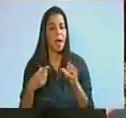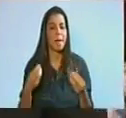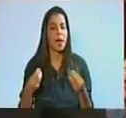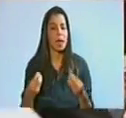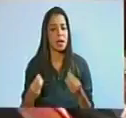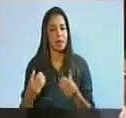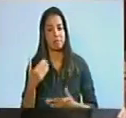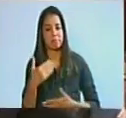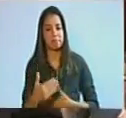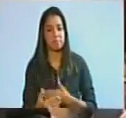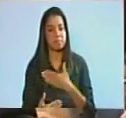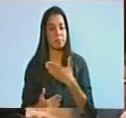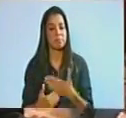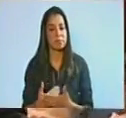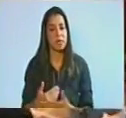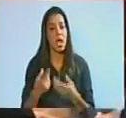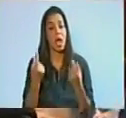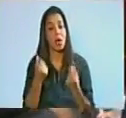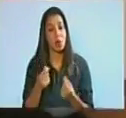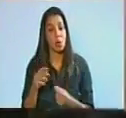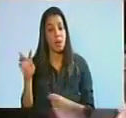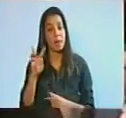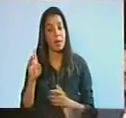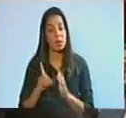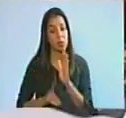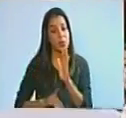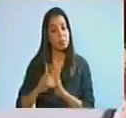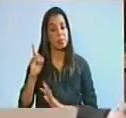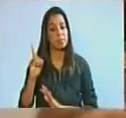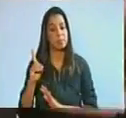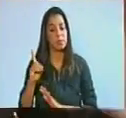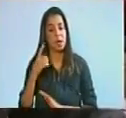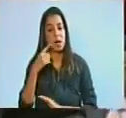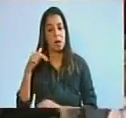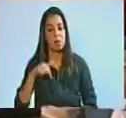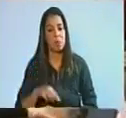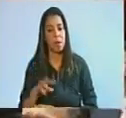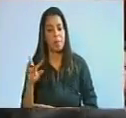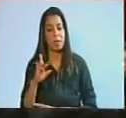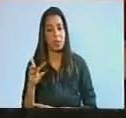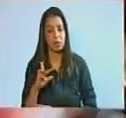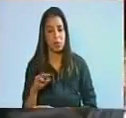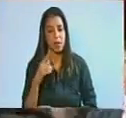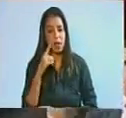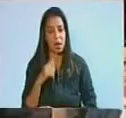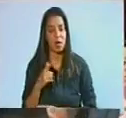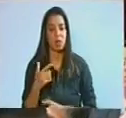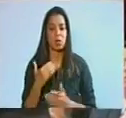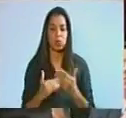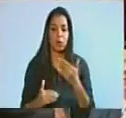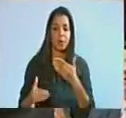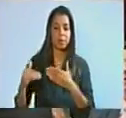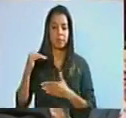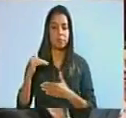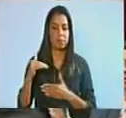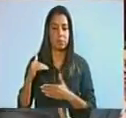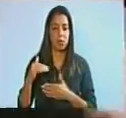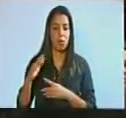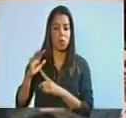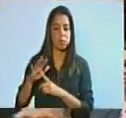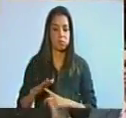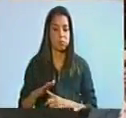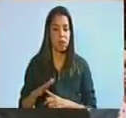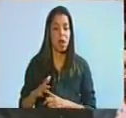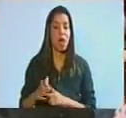construyendo la economía venezolana, saneando la economía venezolana y superando tanto las taras estructurales que